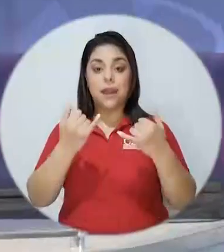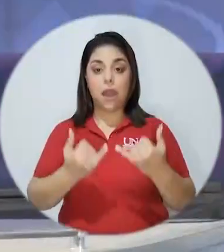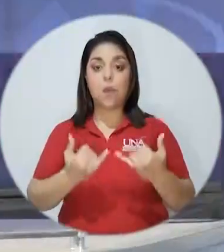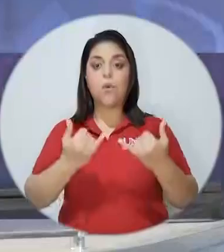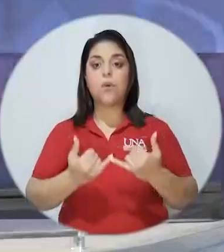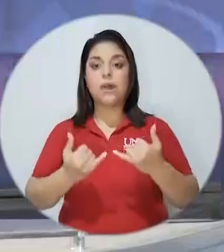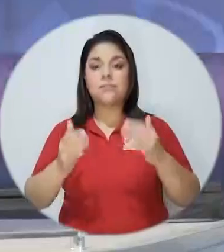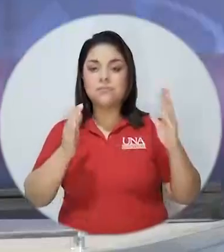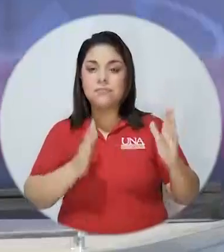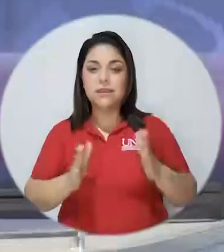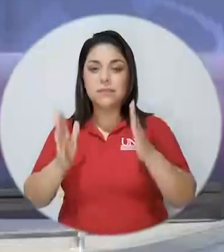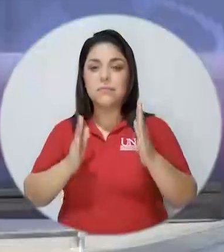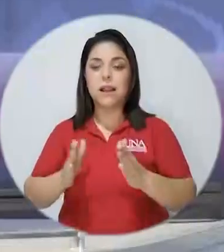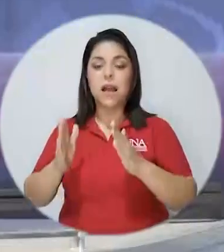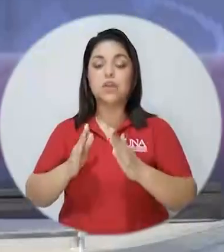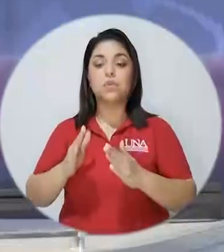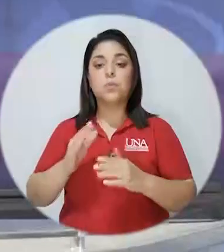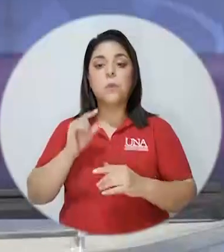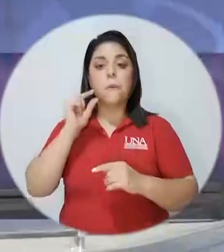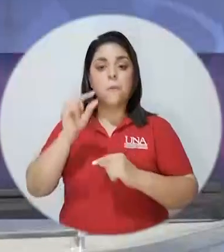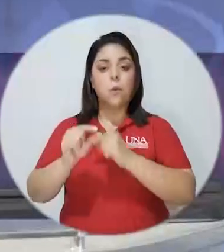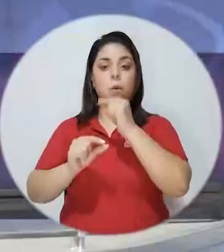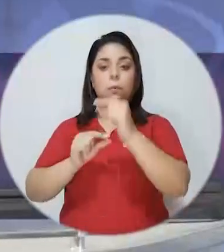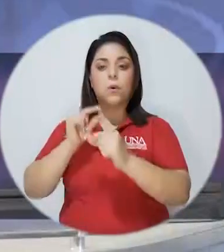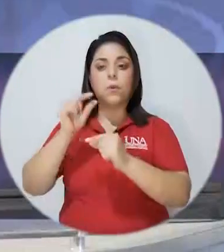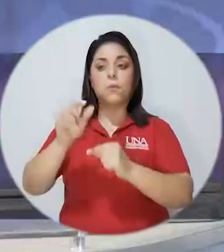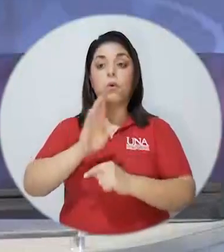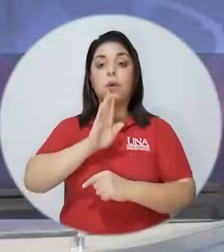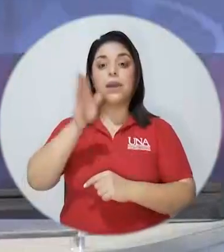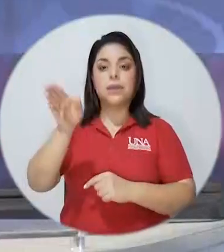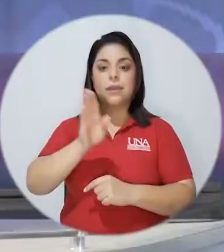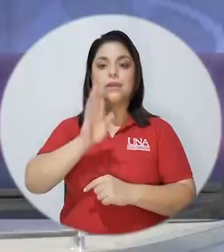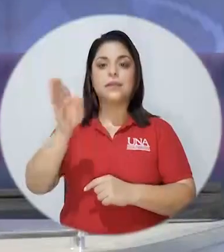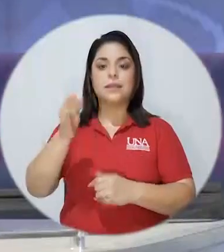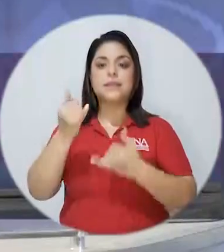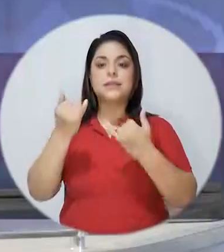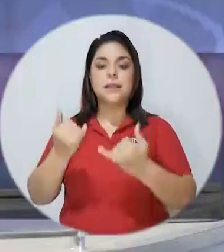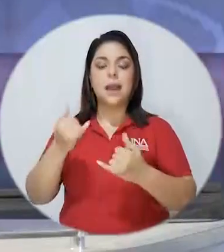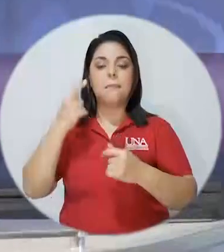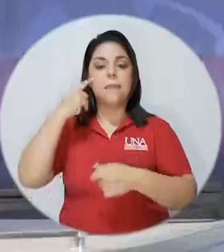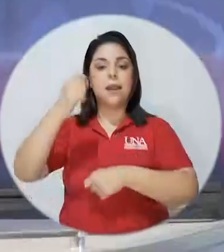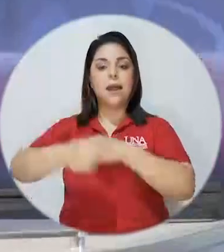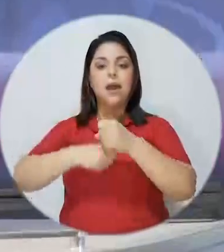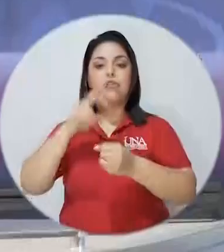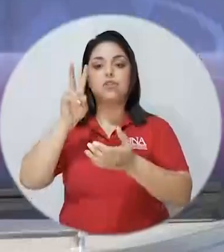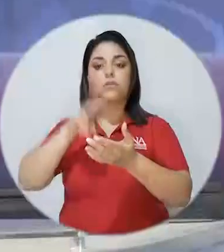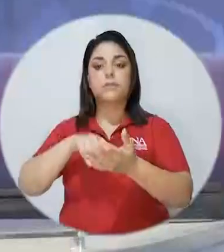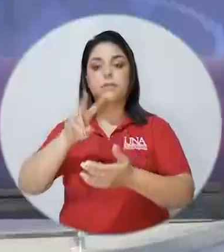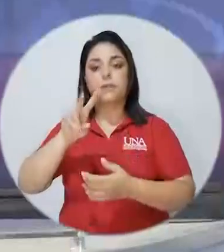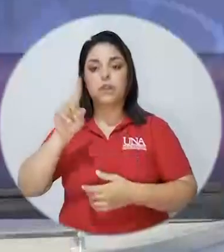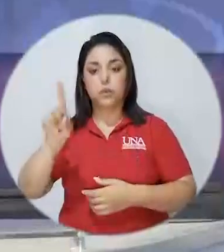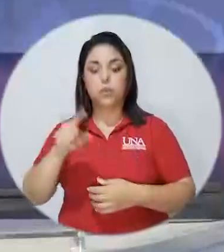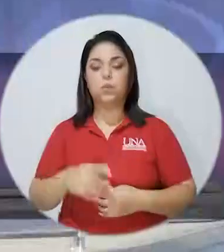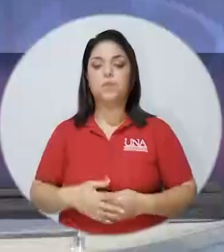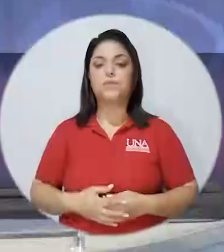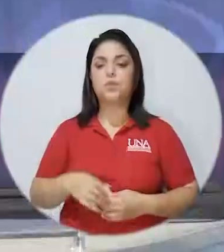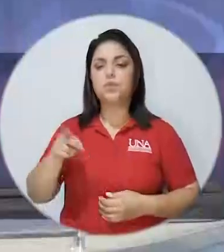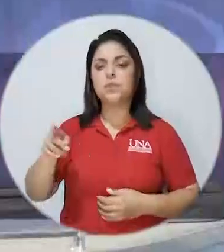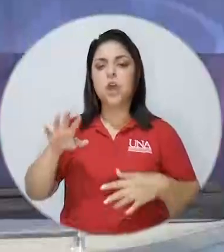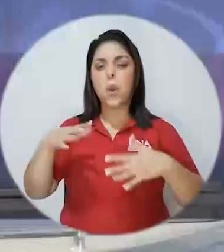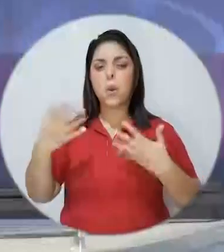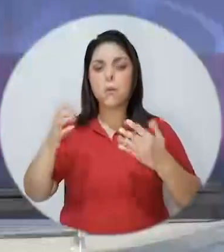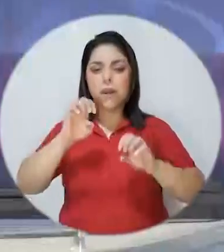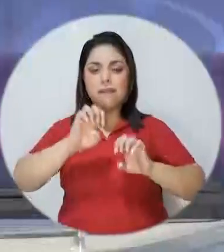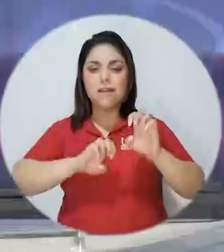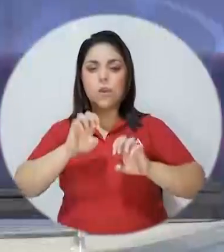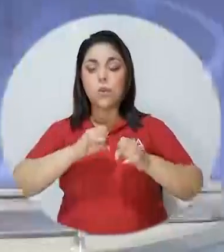y ahora pues también preparando un regreso gradual y seguro para el año 2021. ¿Cómo evalúa usted toda esta experiencia que ha tenido